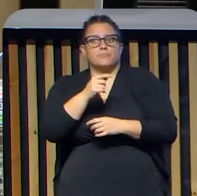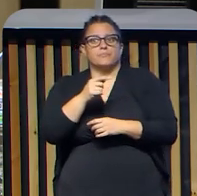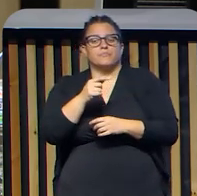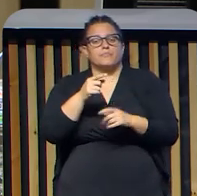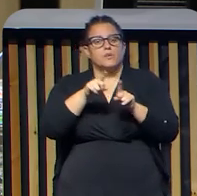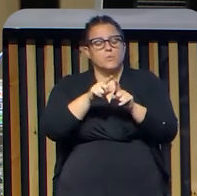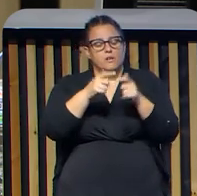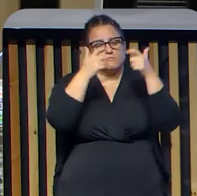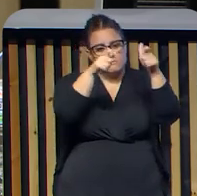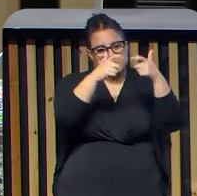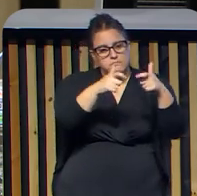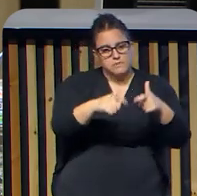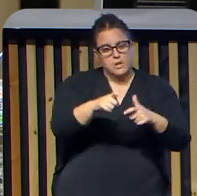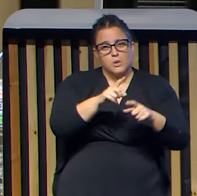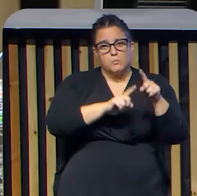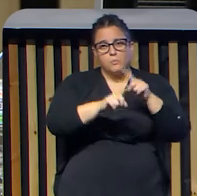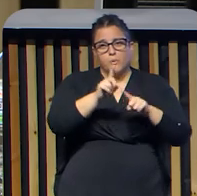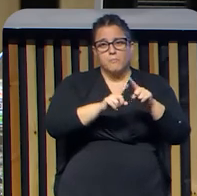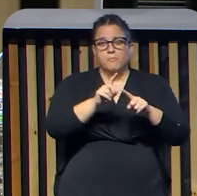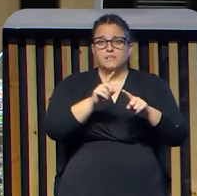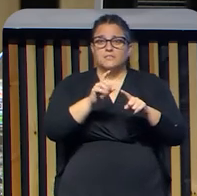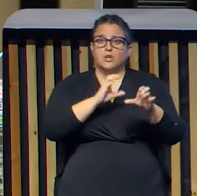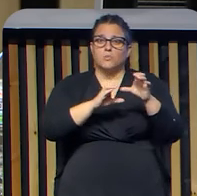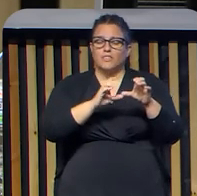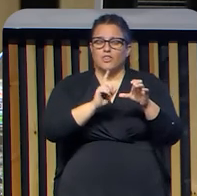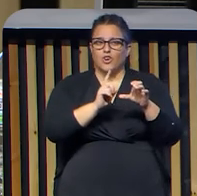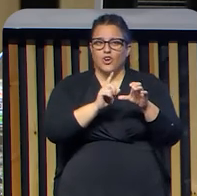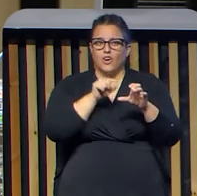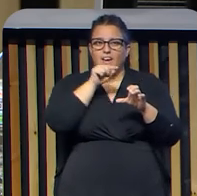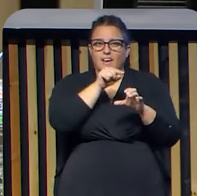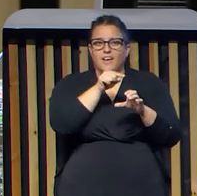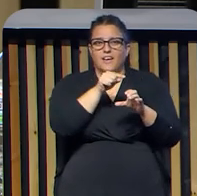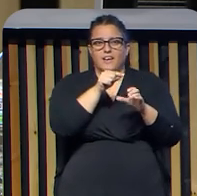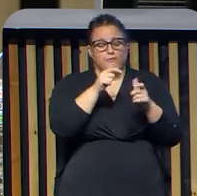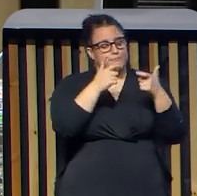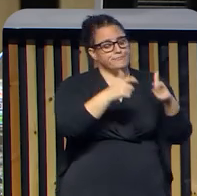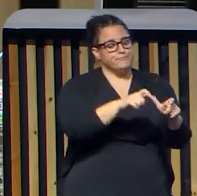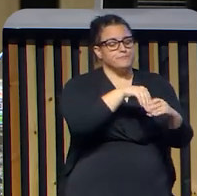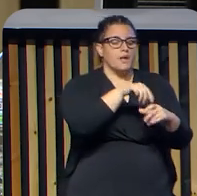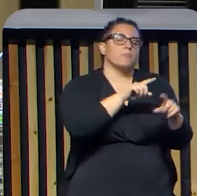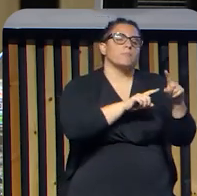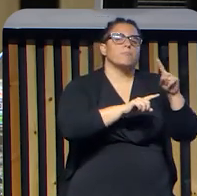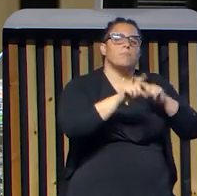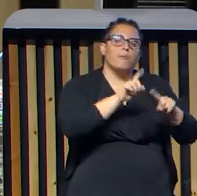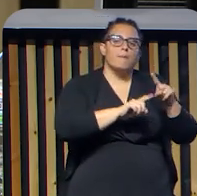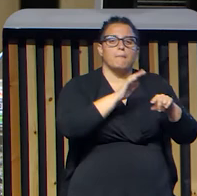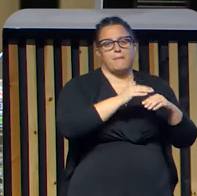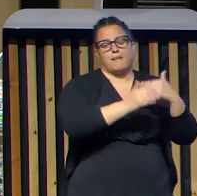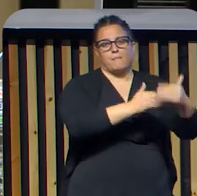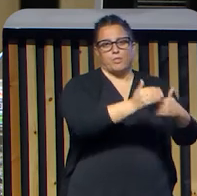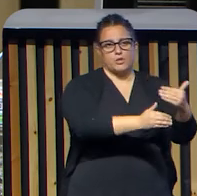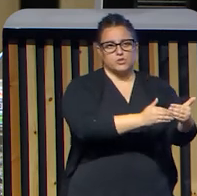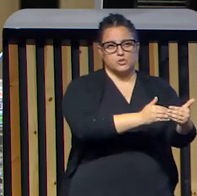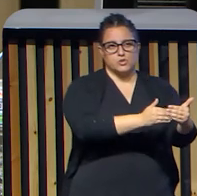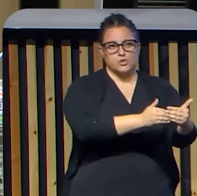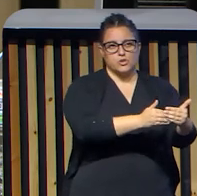aplicando una nueva ley que el estado nos obliga y la gente no sabe cómo tiene que hacer pero por el camino la gente lo que te está